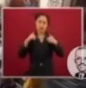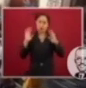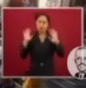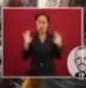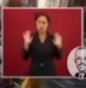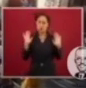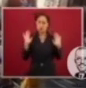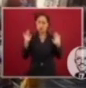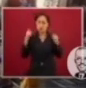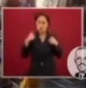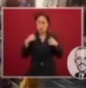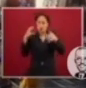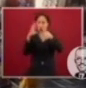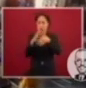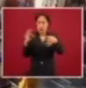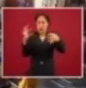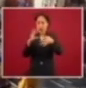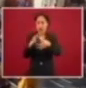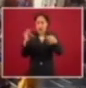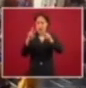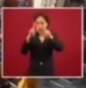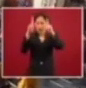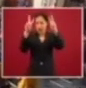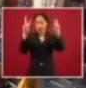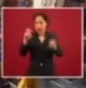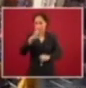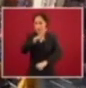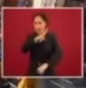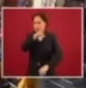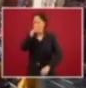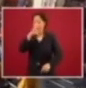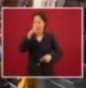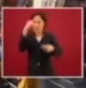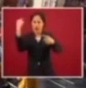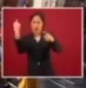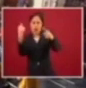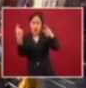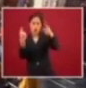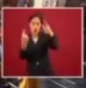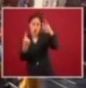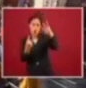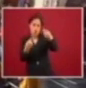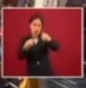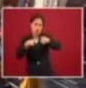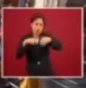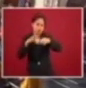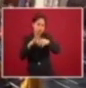dando los elementos generales si es un esquema general